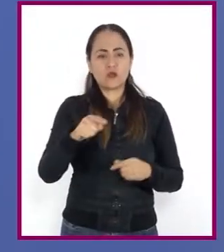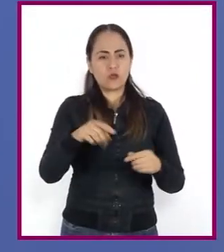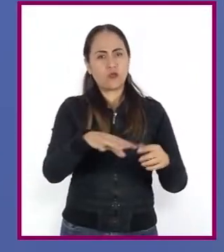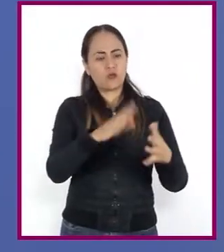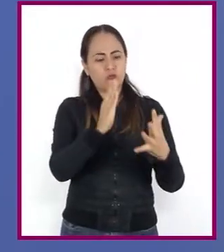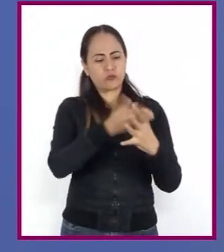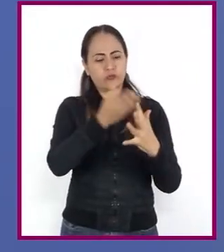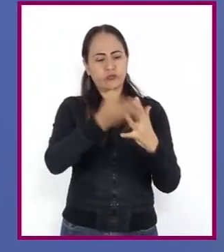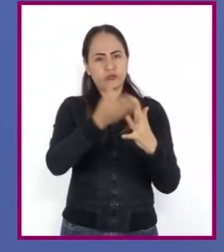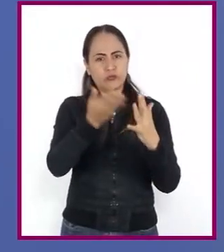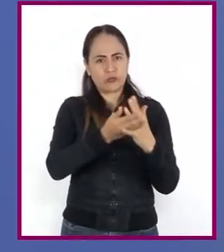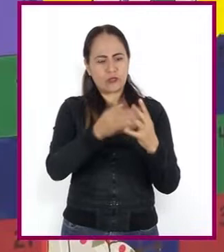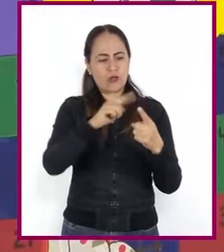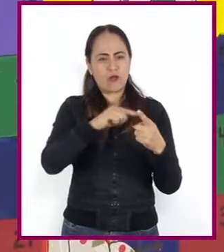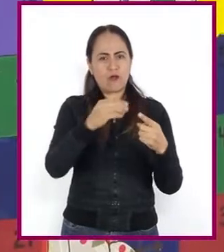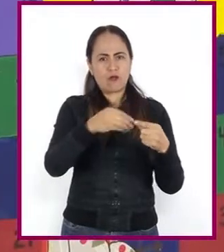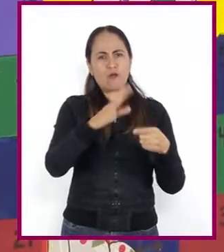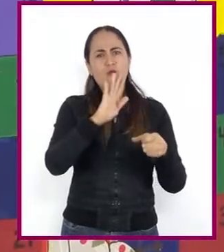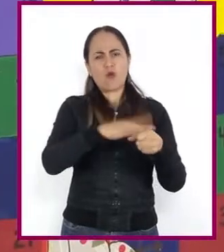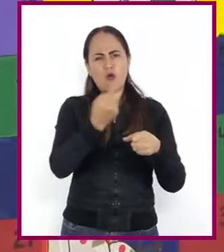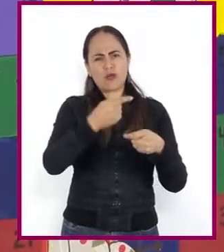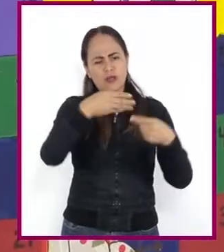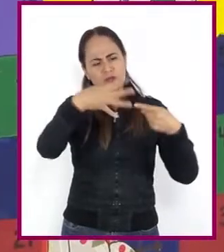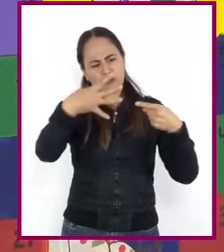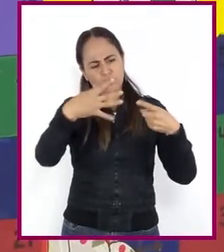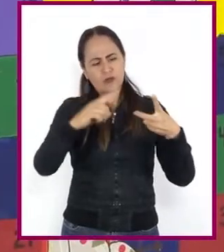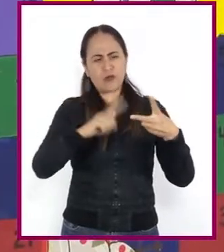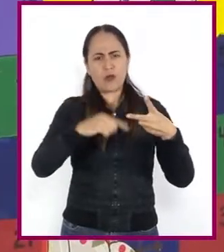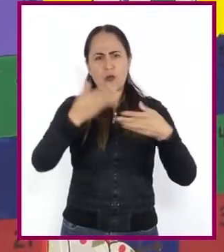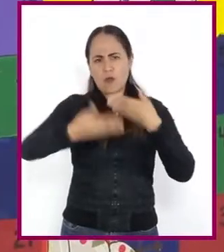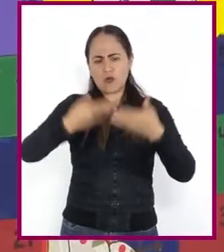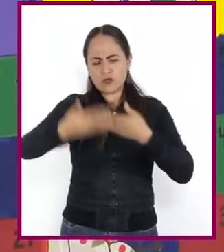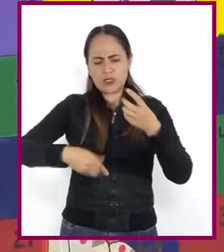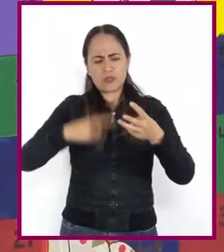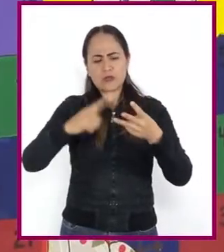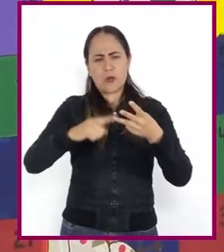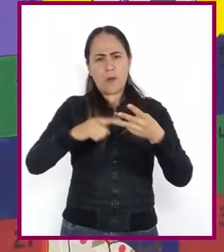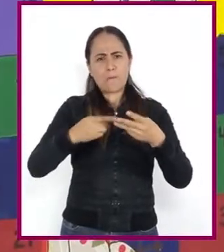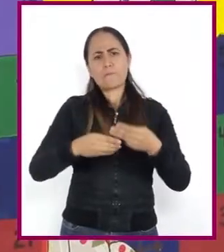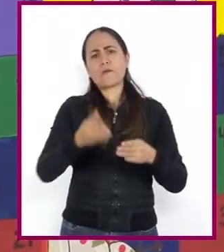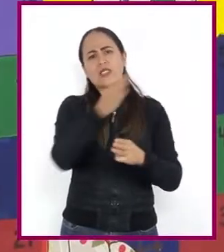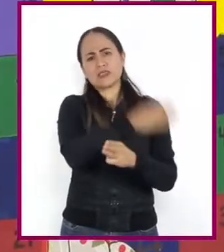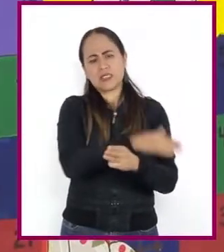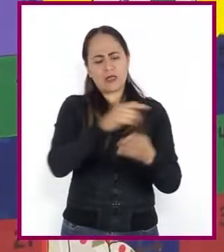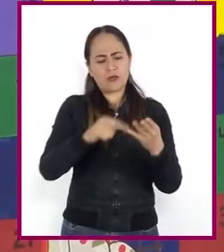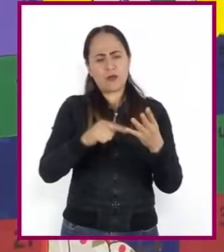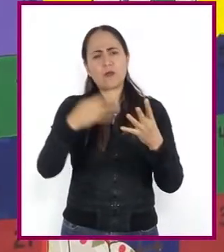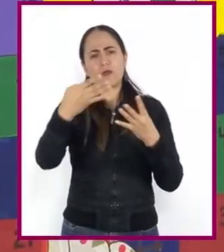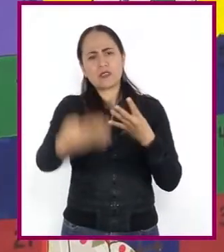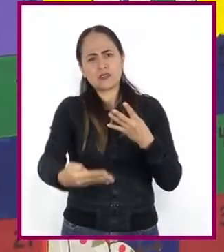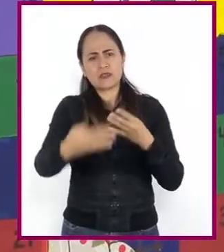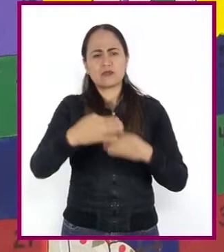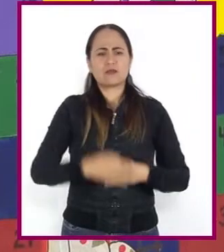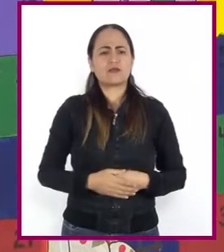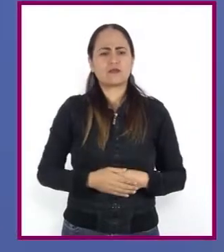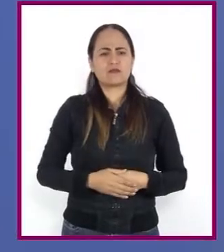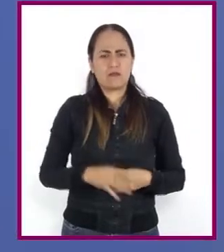tarjeta, multicausalidad, proceso o pasado presente. ¿Puede ser una de